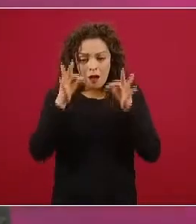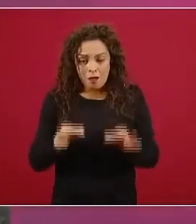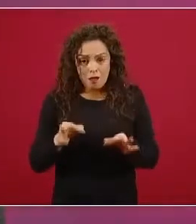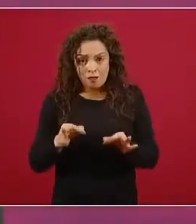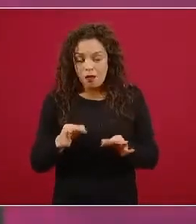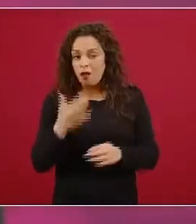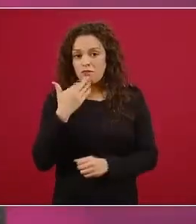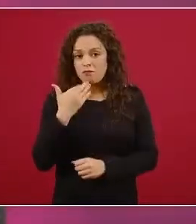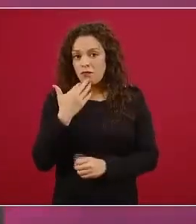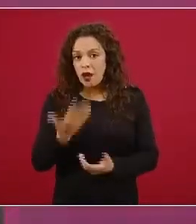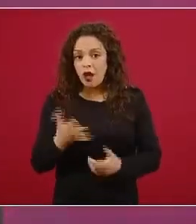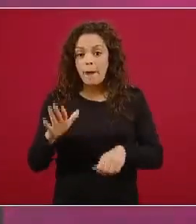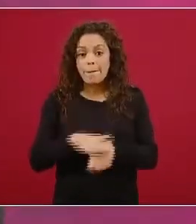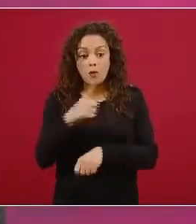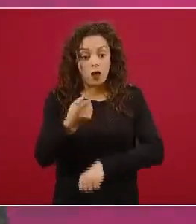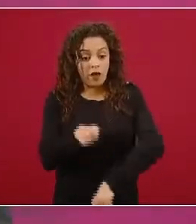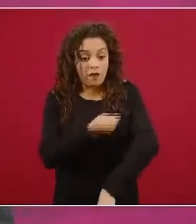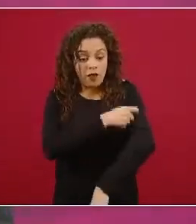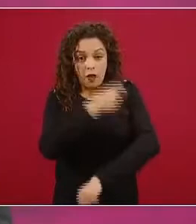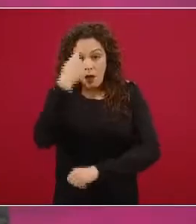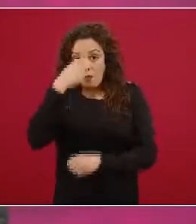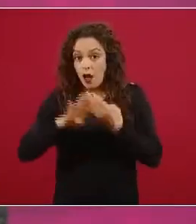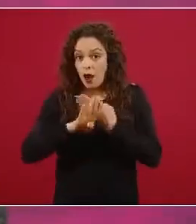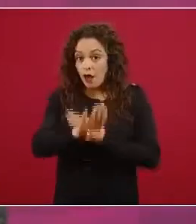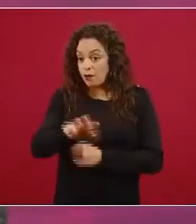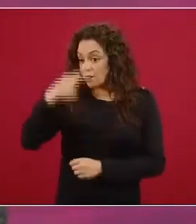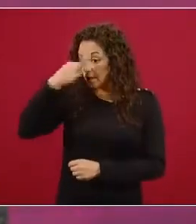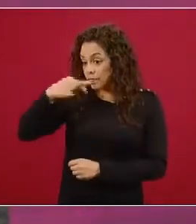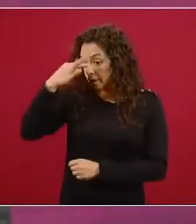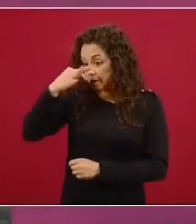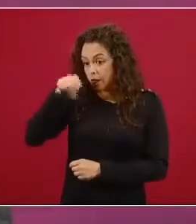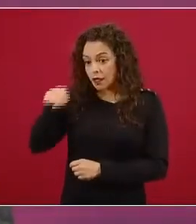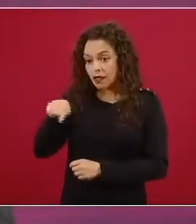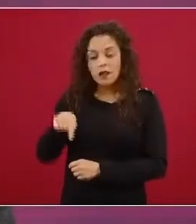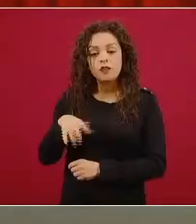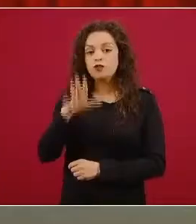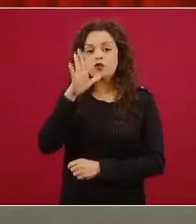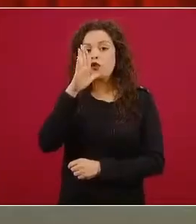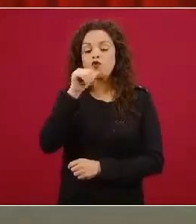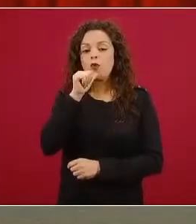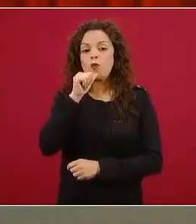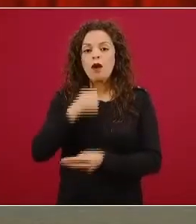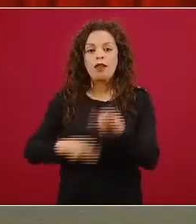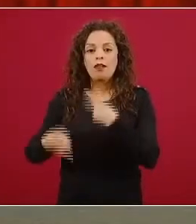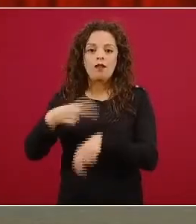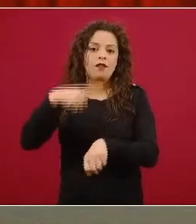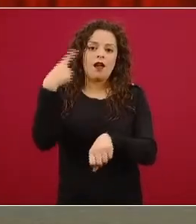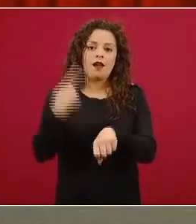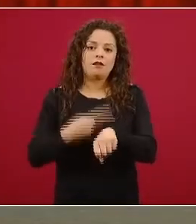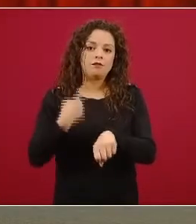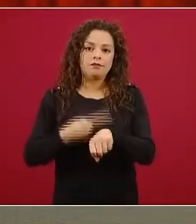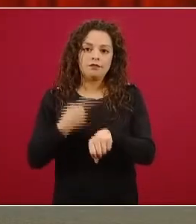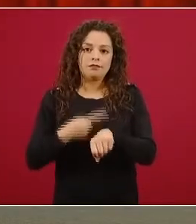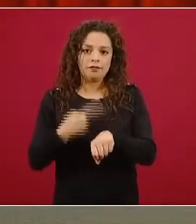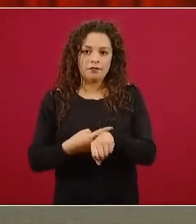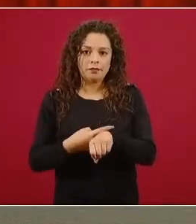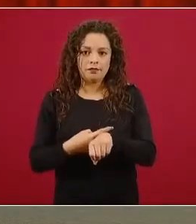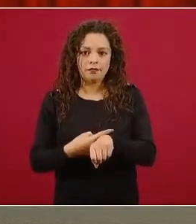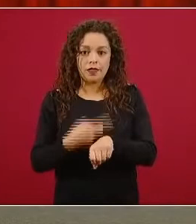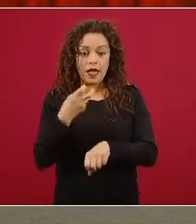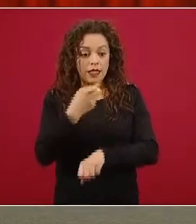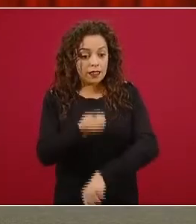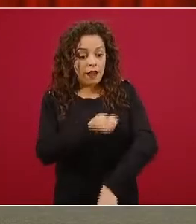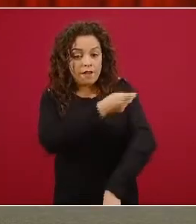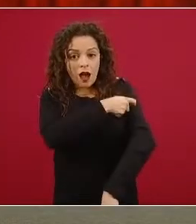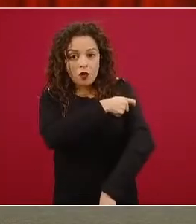adecuada, porque la vacuna contra la influenza no tiene la capacidad de producir la enfermedad. La vacuna contra la influenza